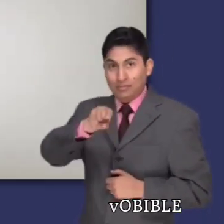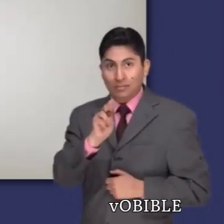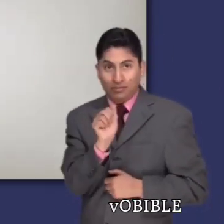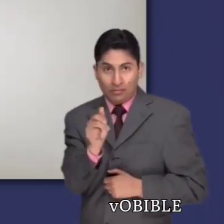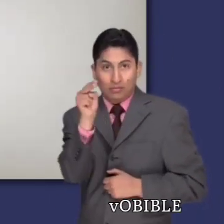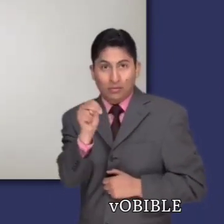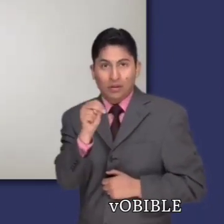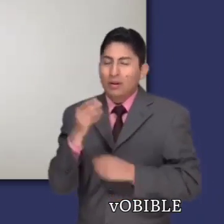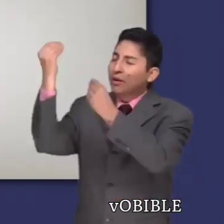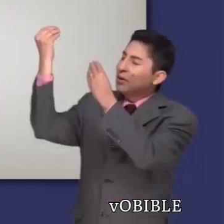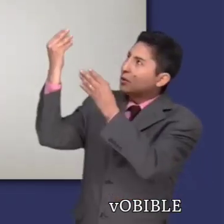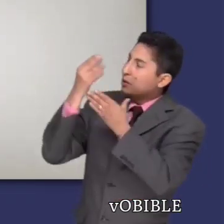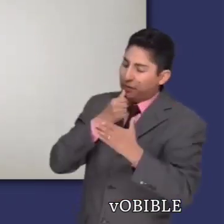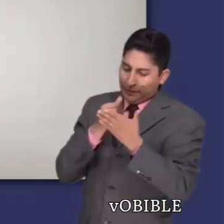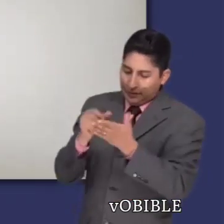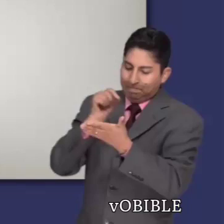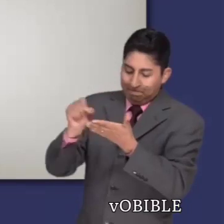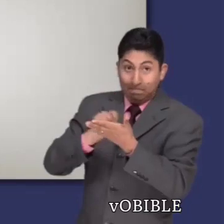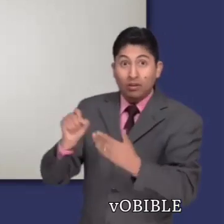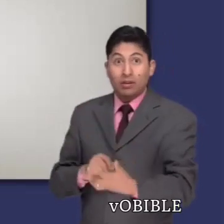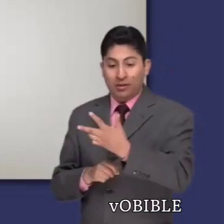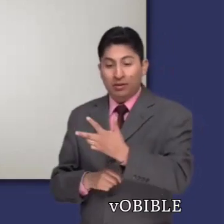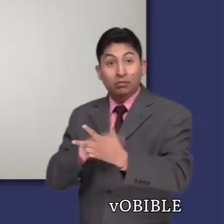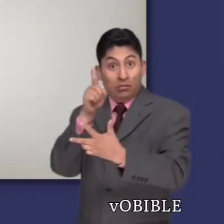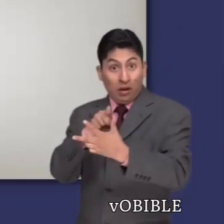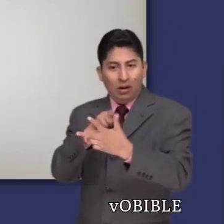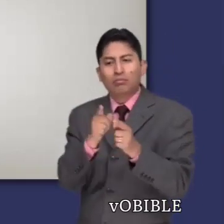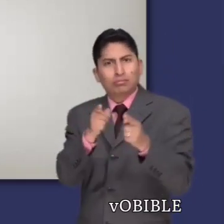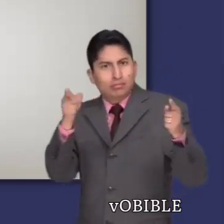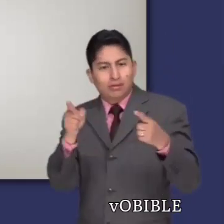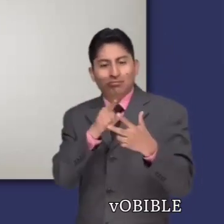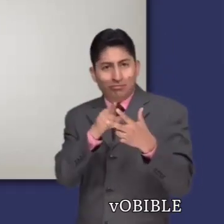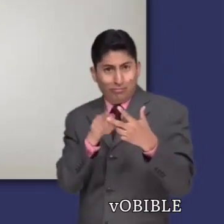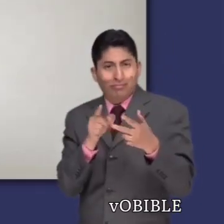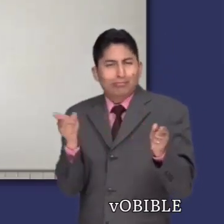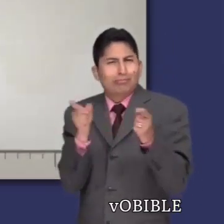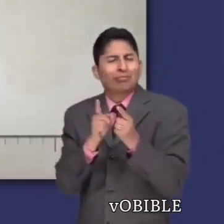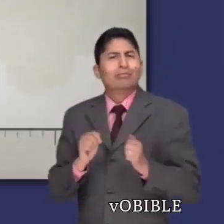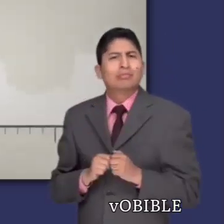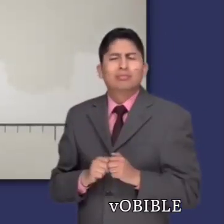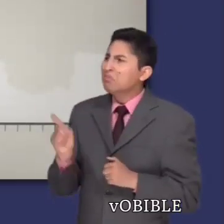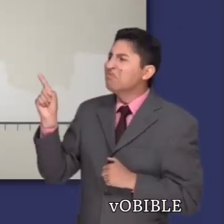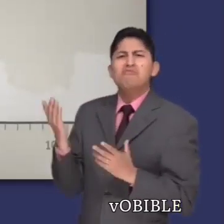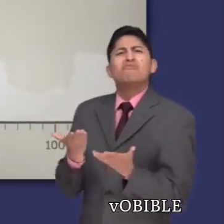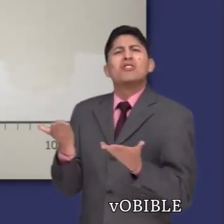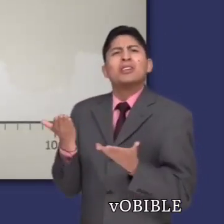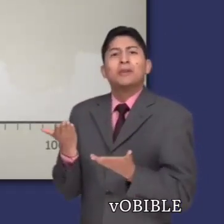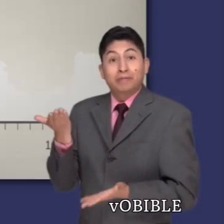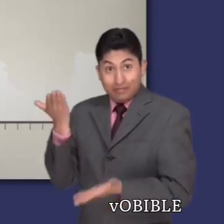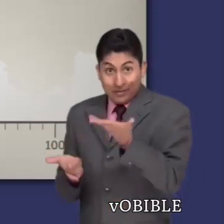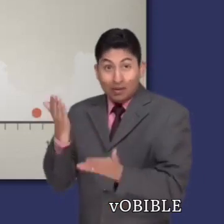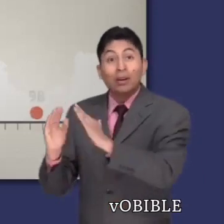La primera de Juan es la carta inspirada más larga de las 3 que escribió este apóstol. Es probable que Juan estuviera